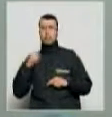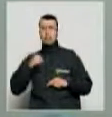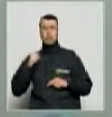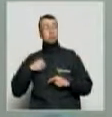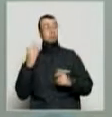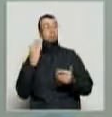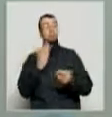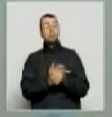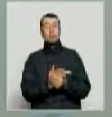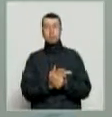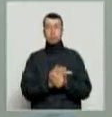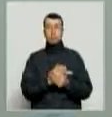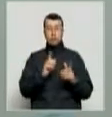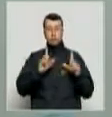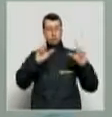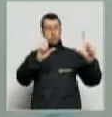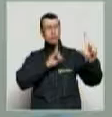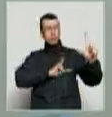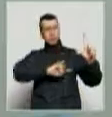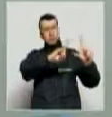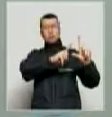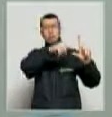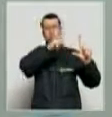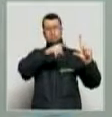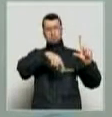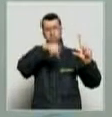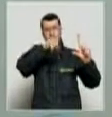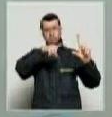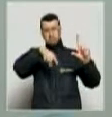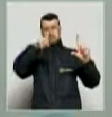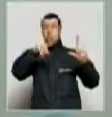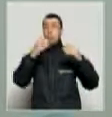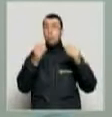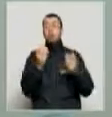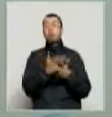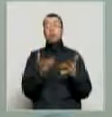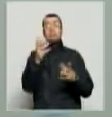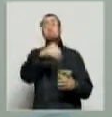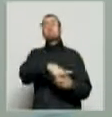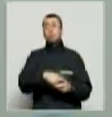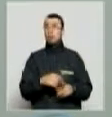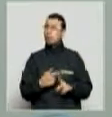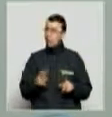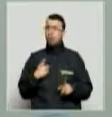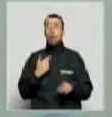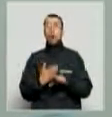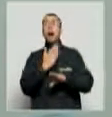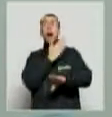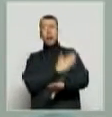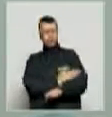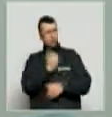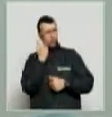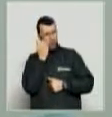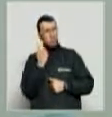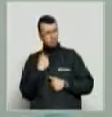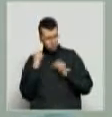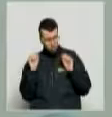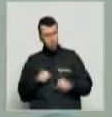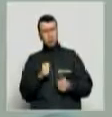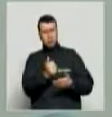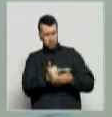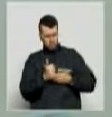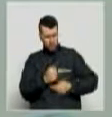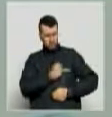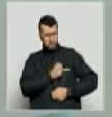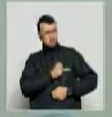hacer el electrocardiograma, pueden salir muchas cosas, pero yo puedo hacerme tratamientos preventivos para mejorar mi sistema